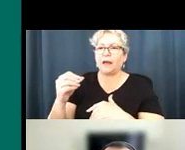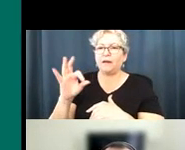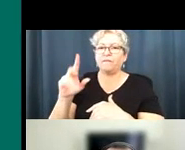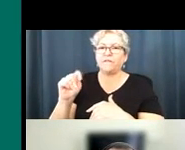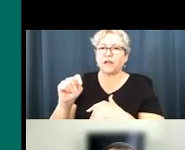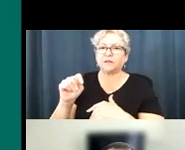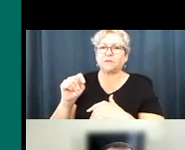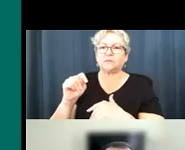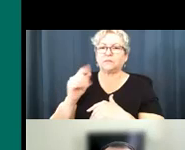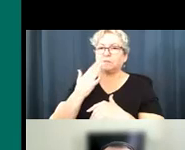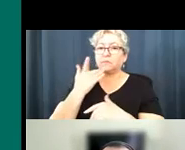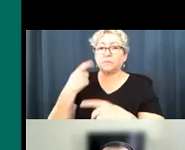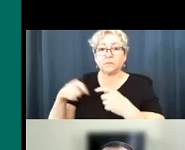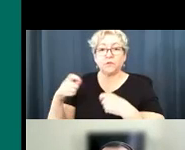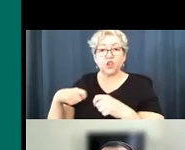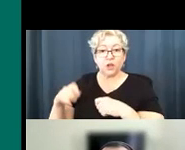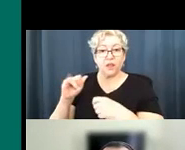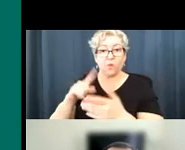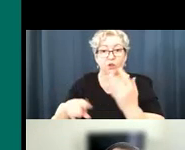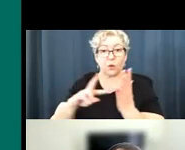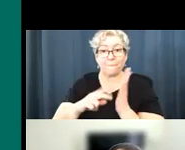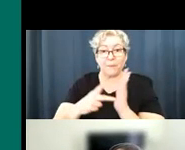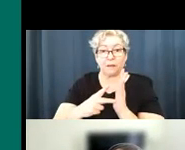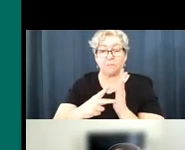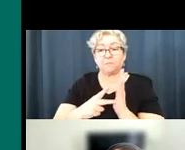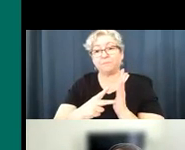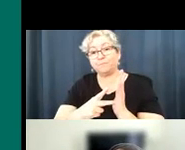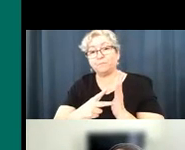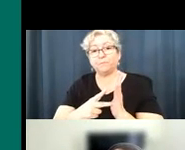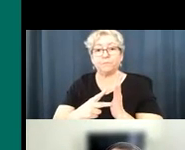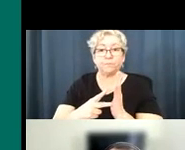cambio de color y el cambio de letra.